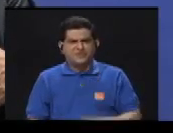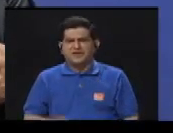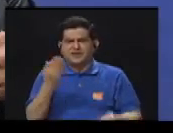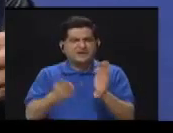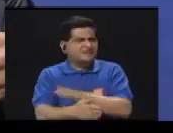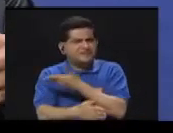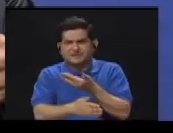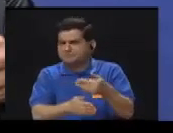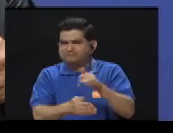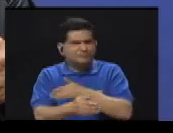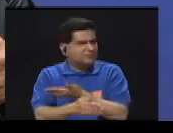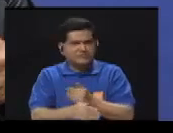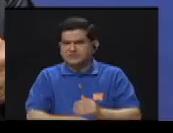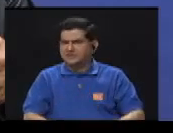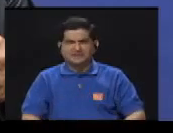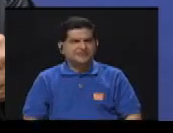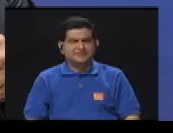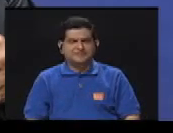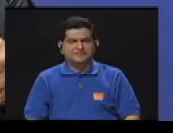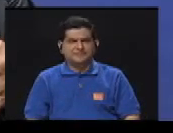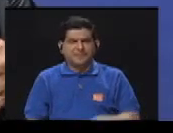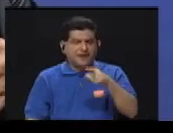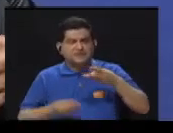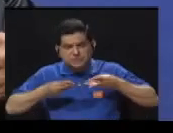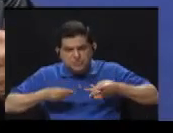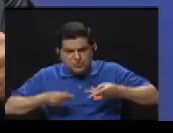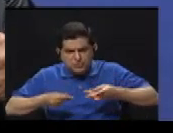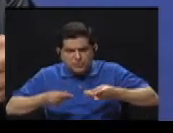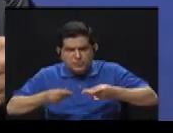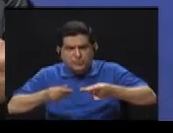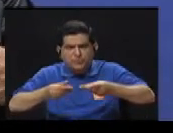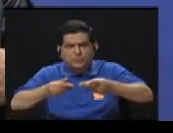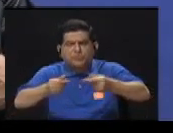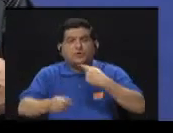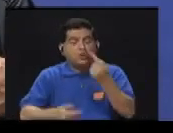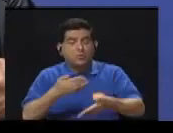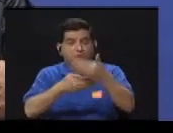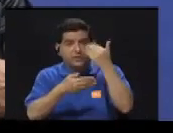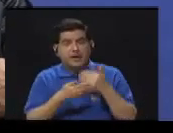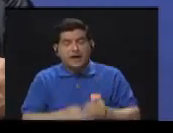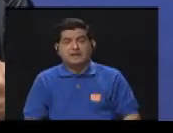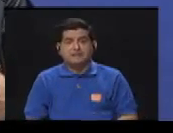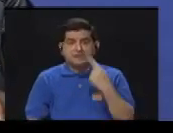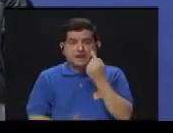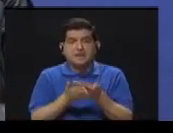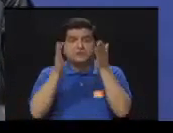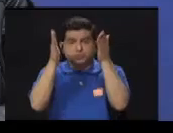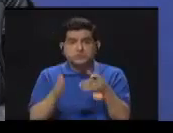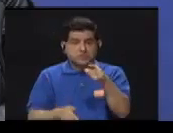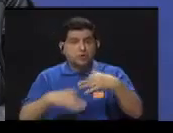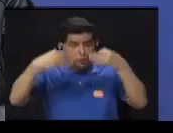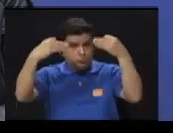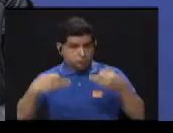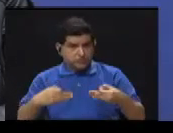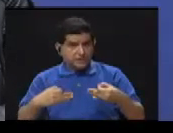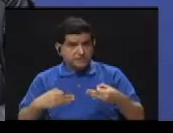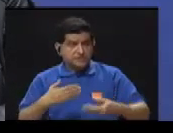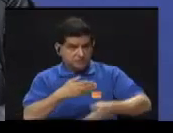ni efecto musical, sino que va discurriendo el relato. Como decía yo al principio, ser testigo, ¿eso lo